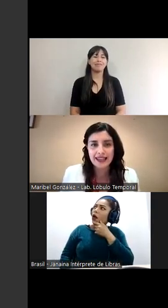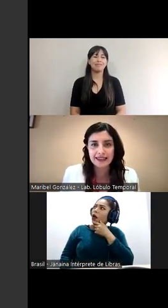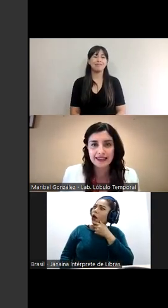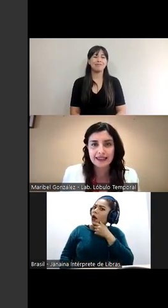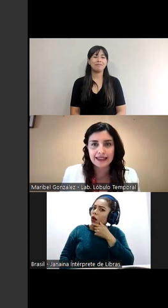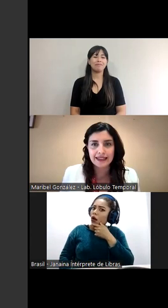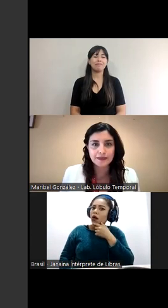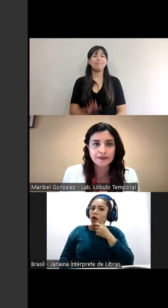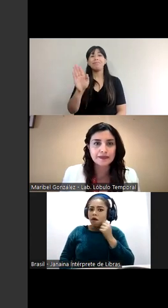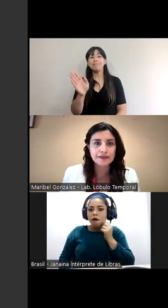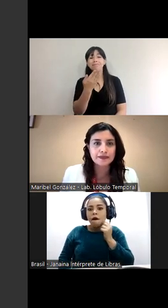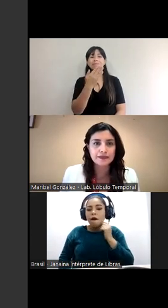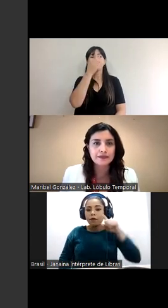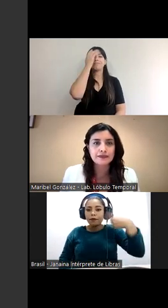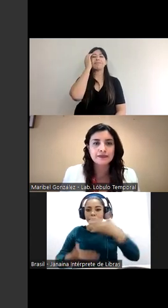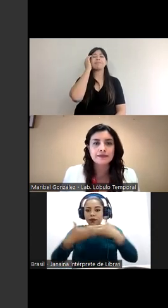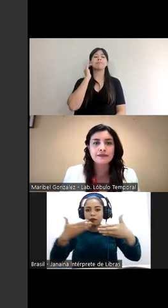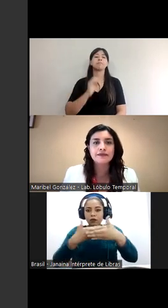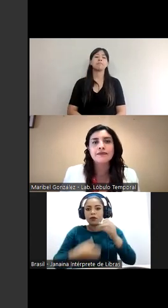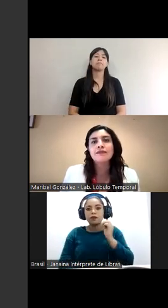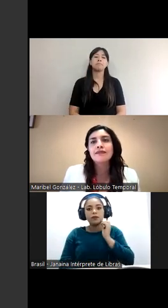La siguiente.